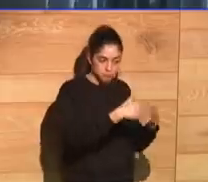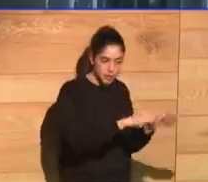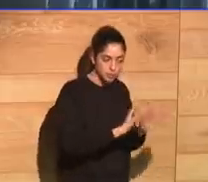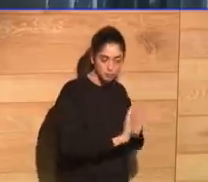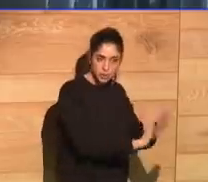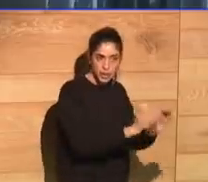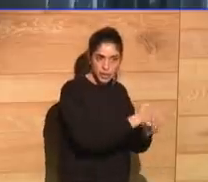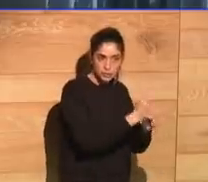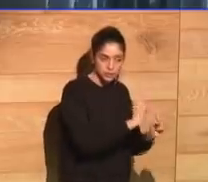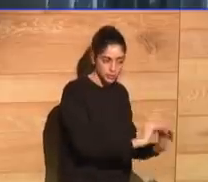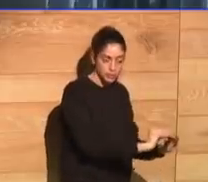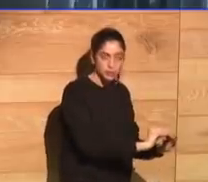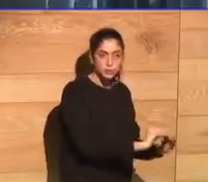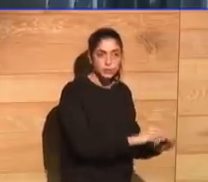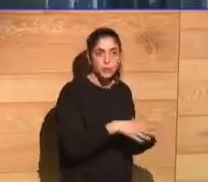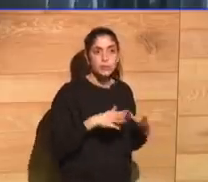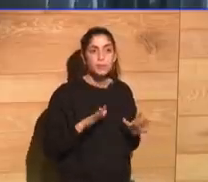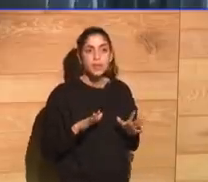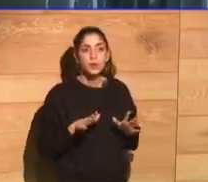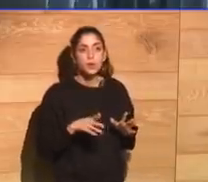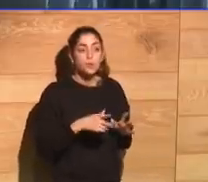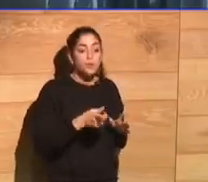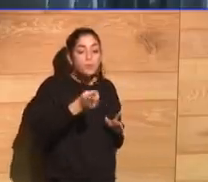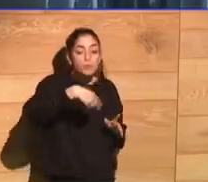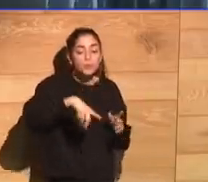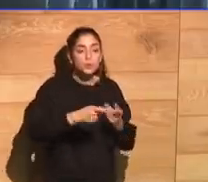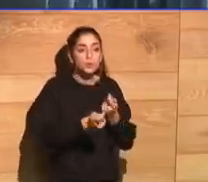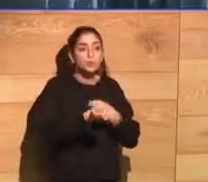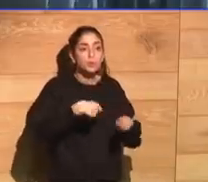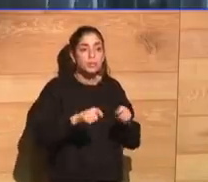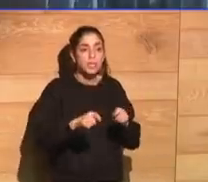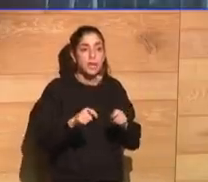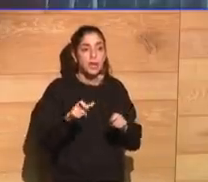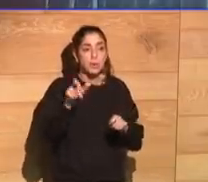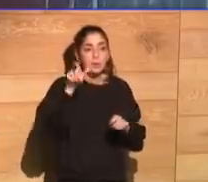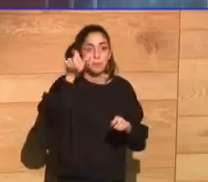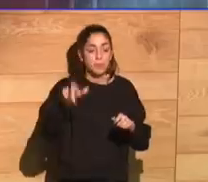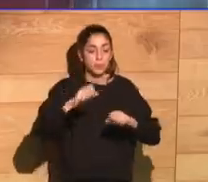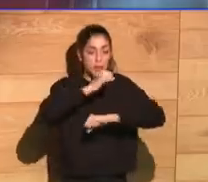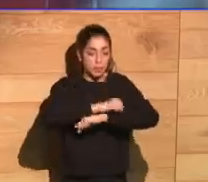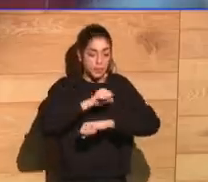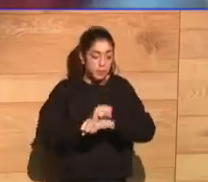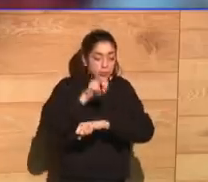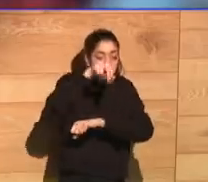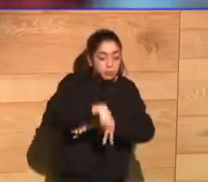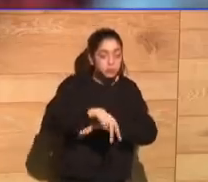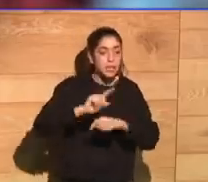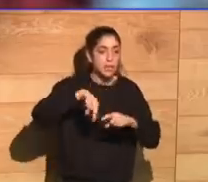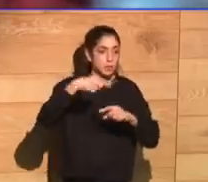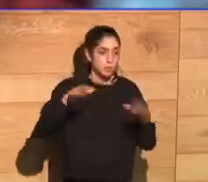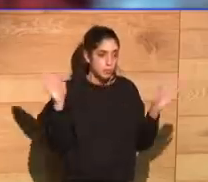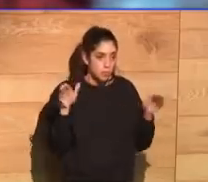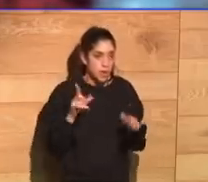y dijo, bueno, pero no me vais a vender a un tío saltando por la ventana y aterrizando en una tabla. No, llevamos mucha preproducción con